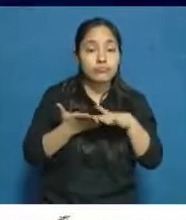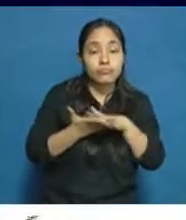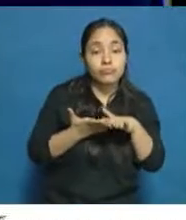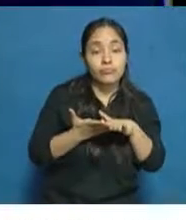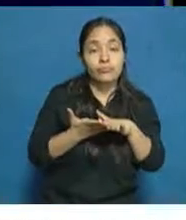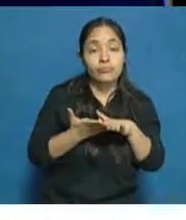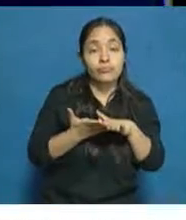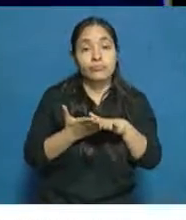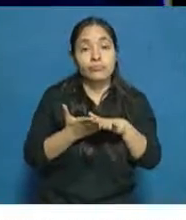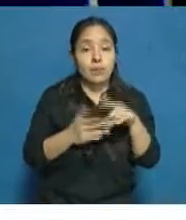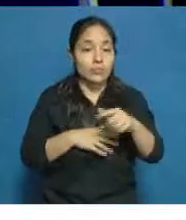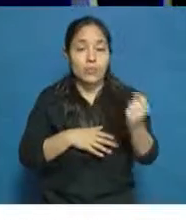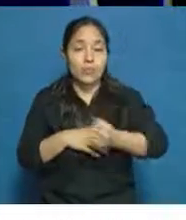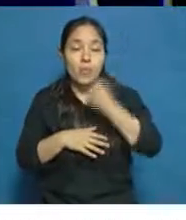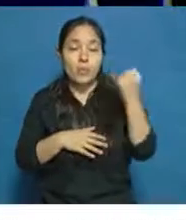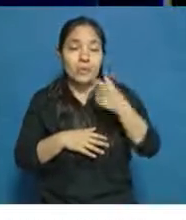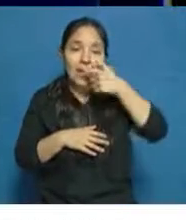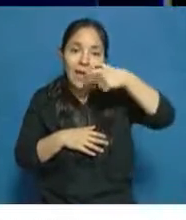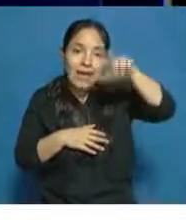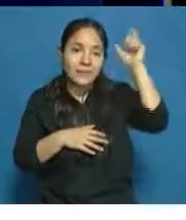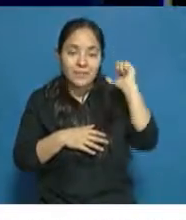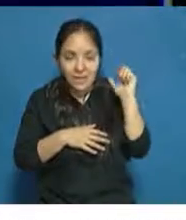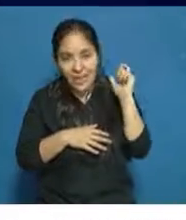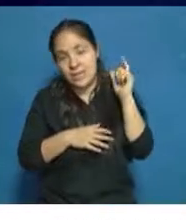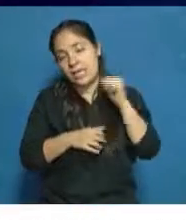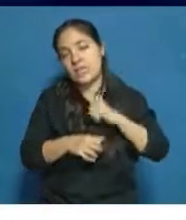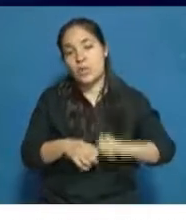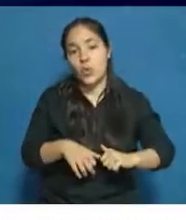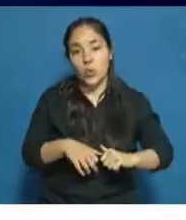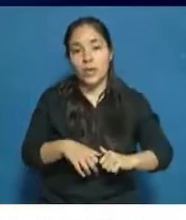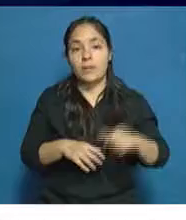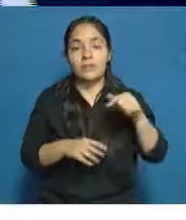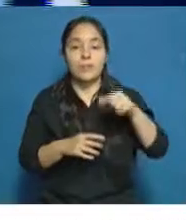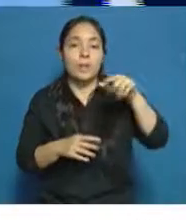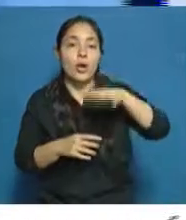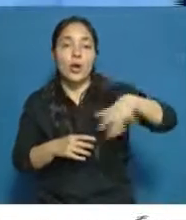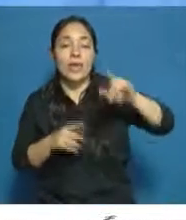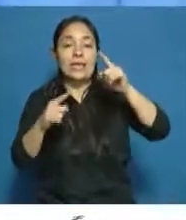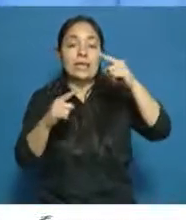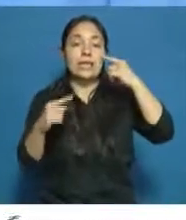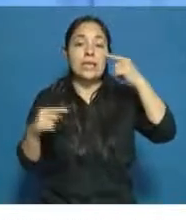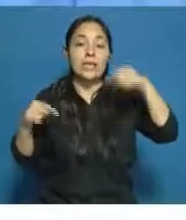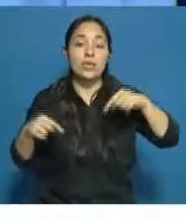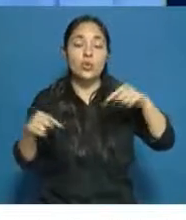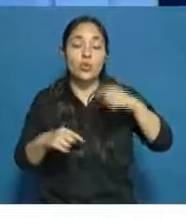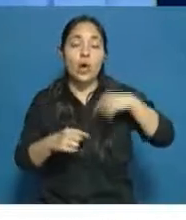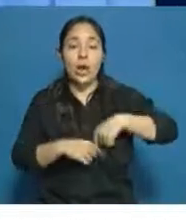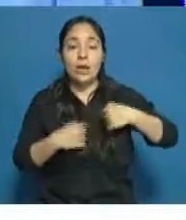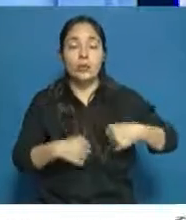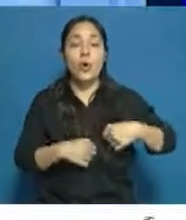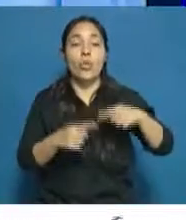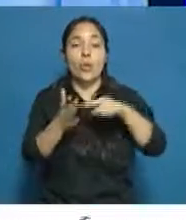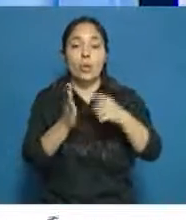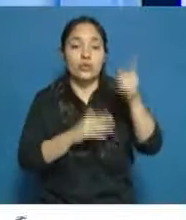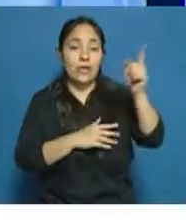fundamental la experiencia en este tipo de cirugías, así que lo voy a hacer en el ICBA, en el Instituto Cardiológico de Buenos Aires, el próximo viernes. Y